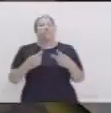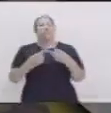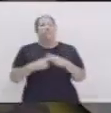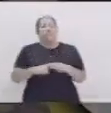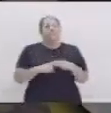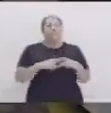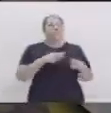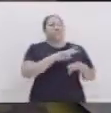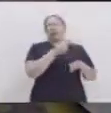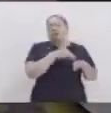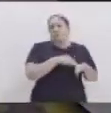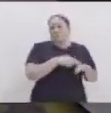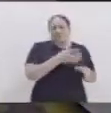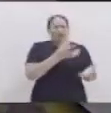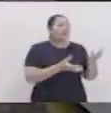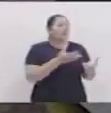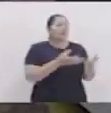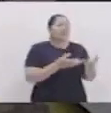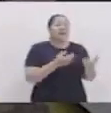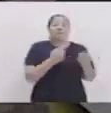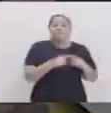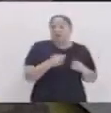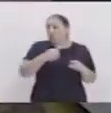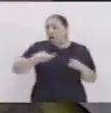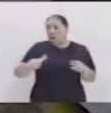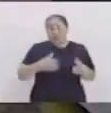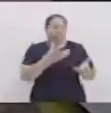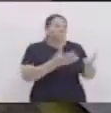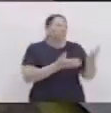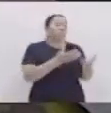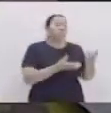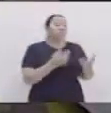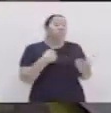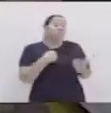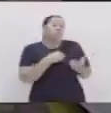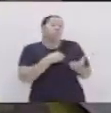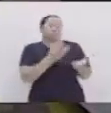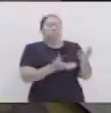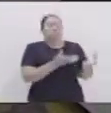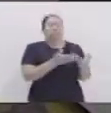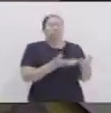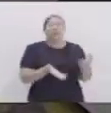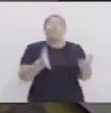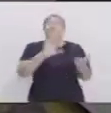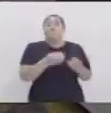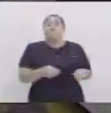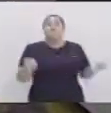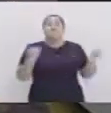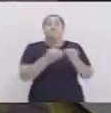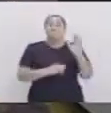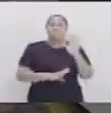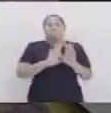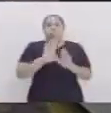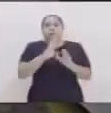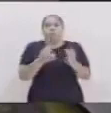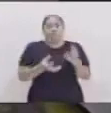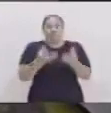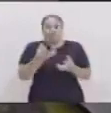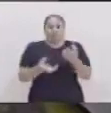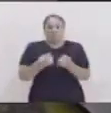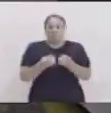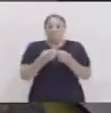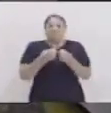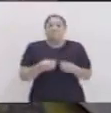un volumen de cualquier tipo de sustancia que nosotros queramos. Luego de aplicarle mayor temperatura, ¿qué va a pasar?